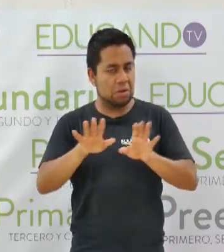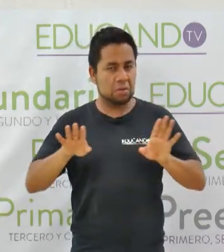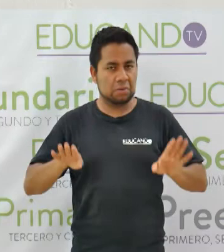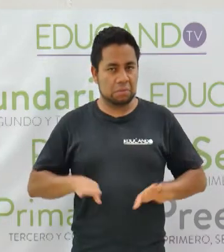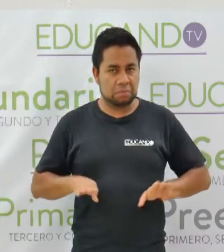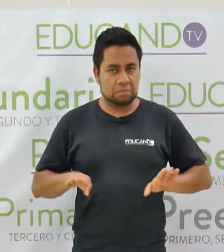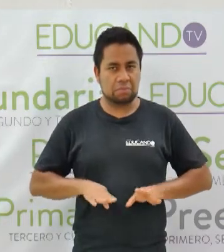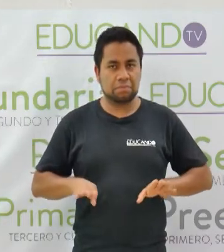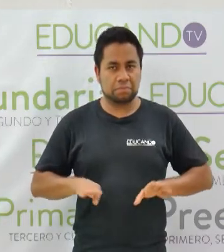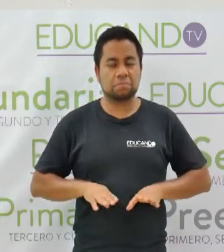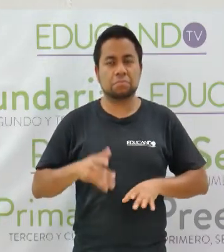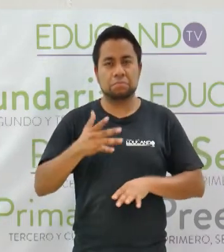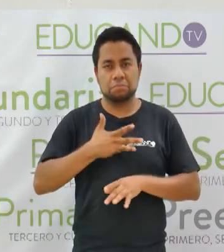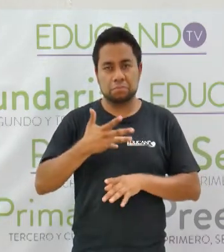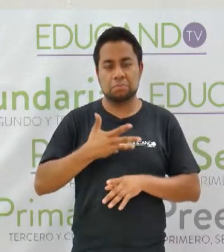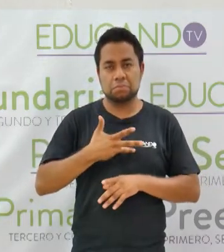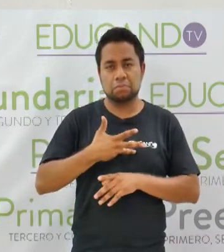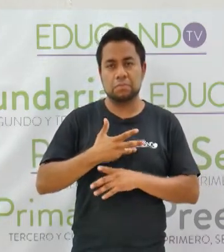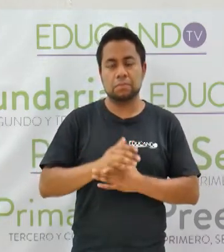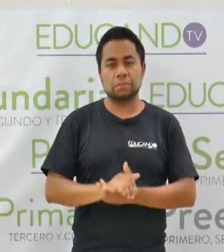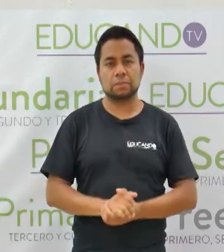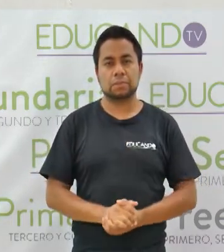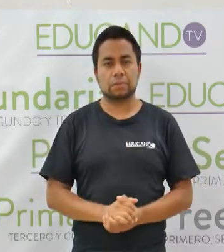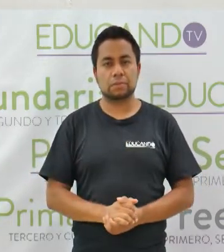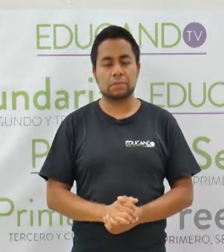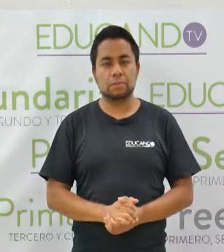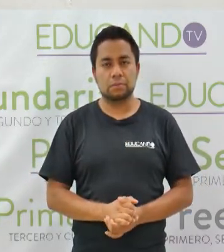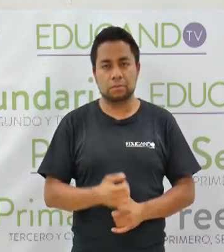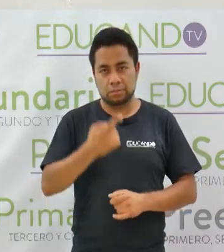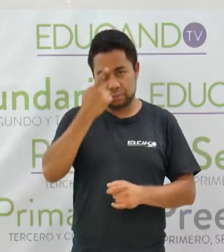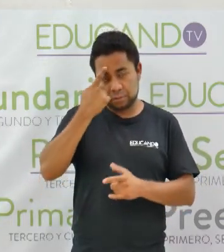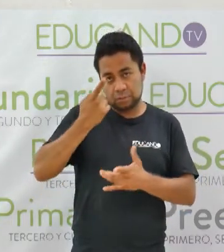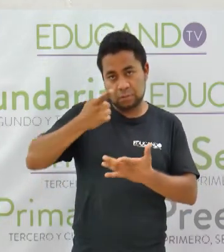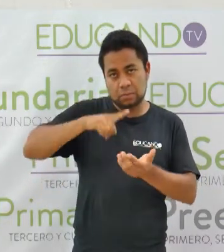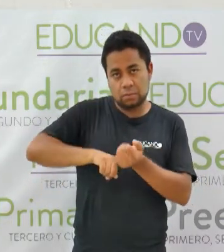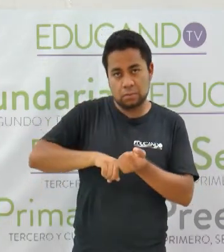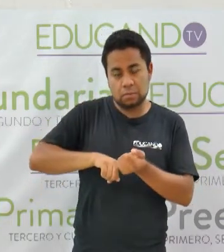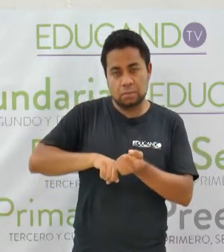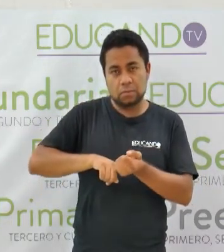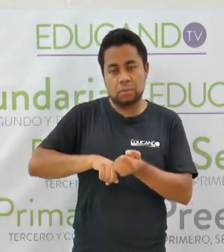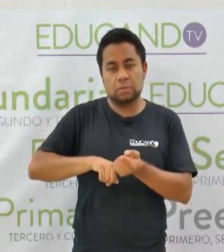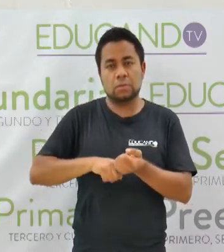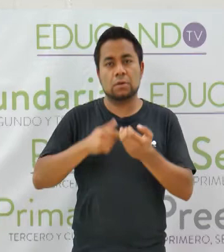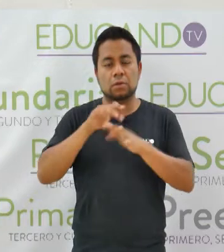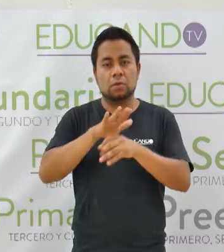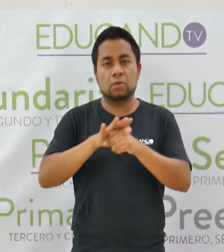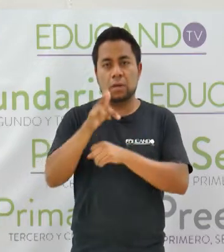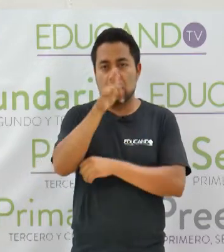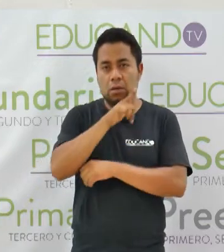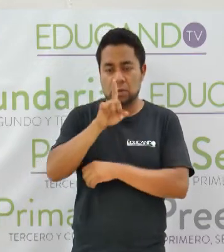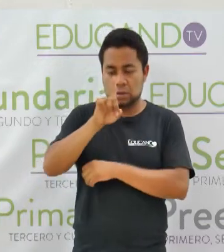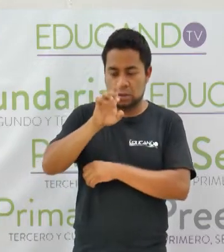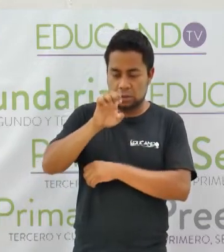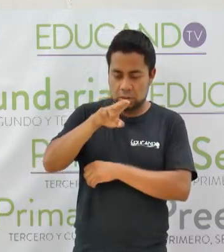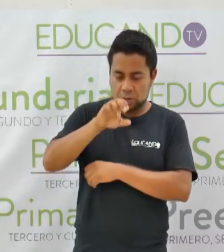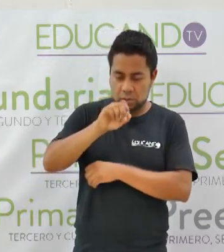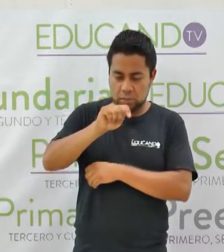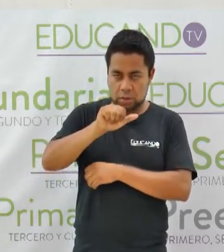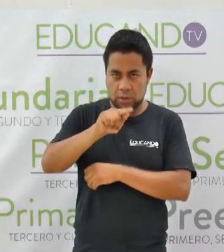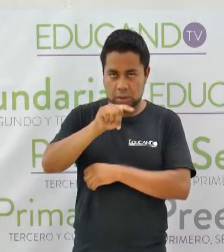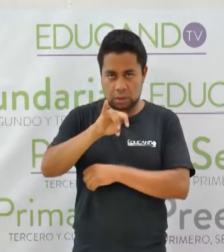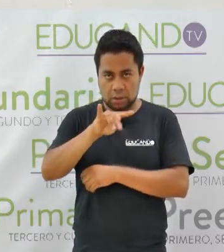las características que tenemos dentro del lenguaje